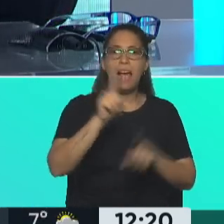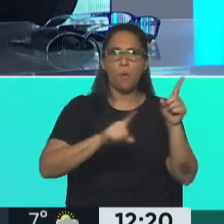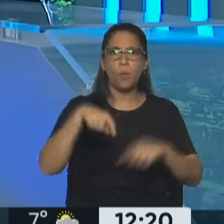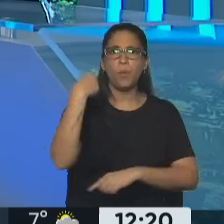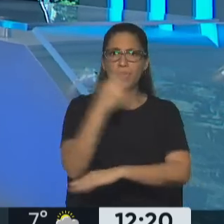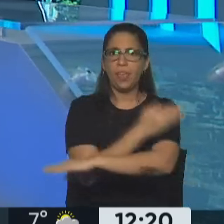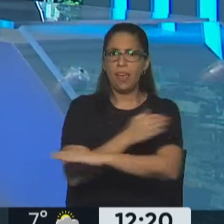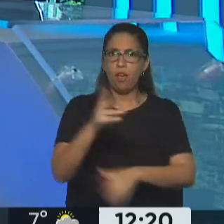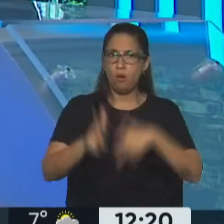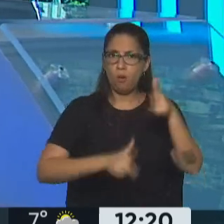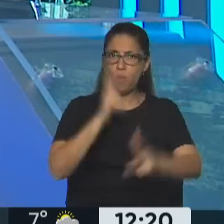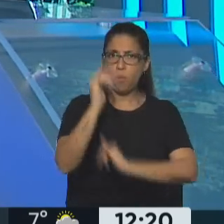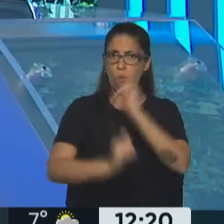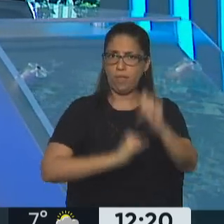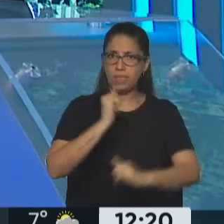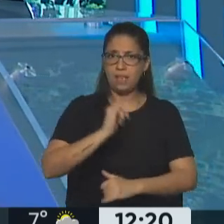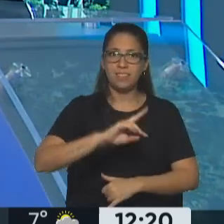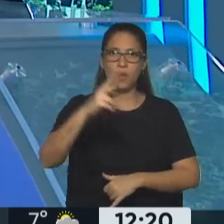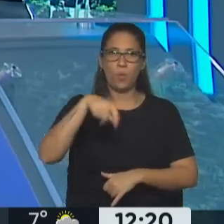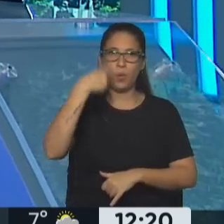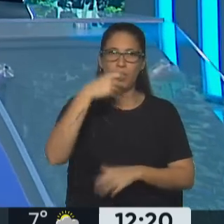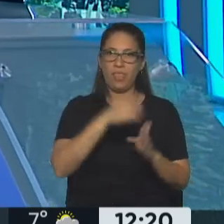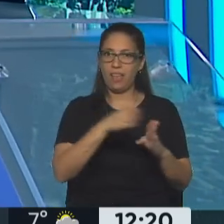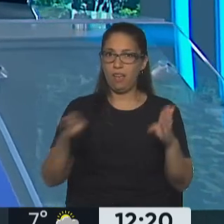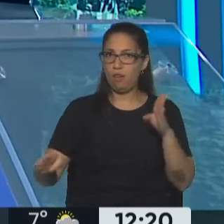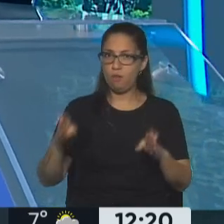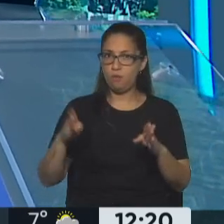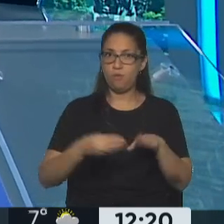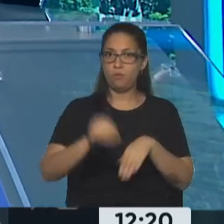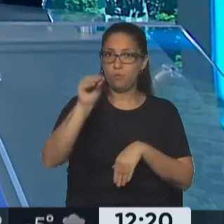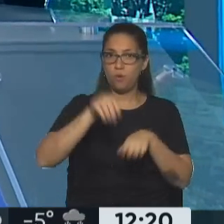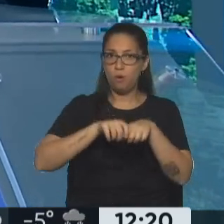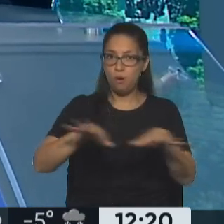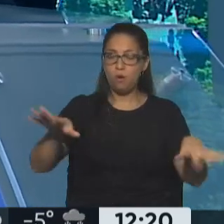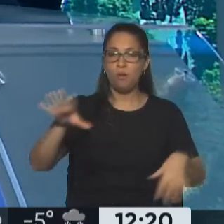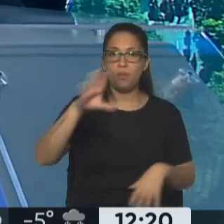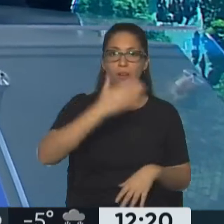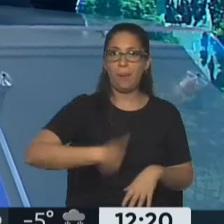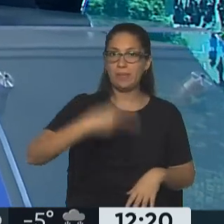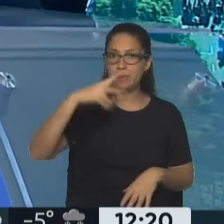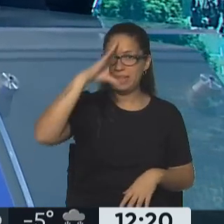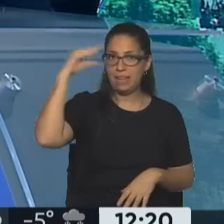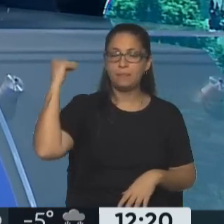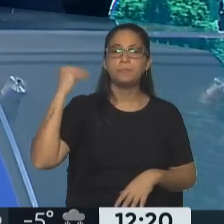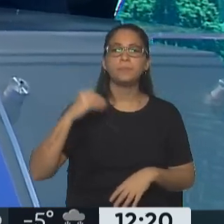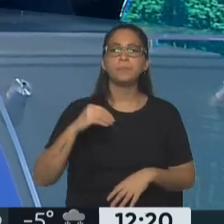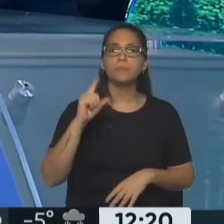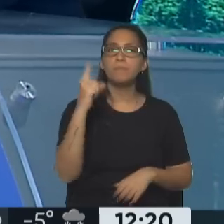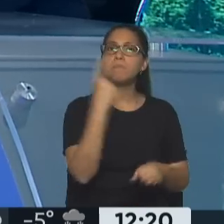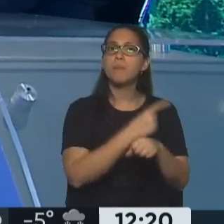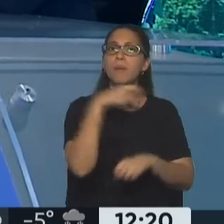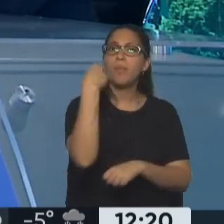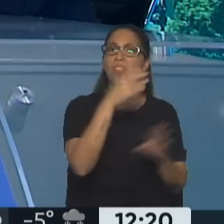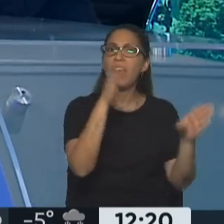en esta segunda parte de lo que se publicó o que publicó la vicepresidenta de la Nación, pero en la primera es donde